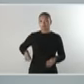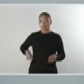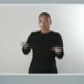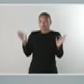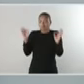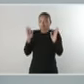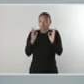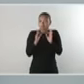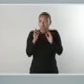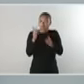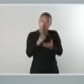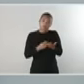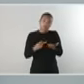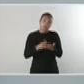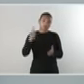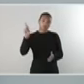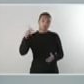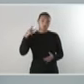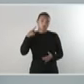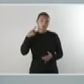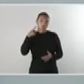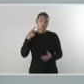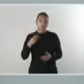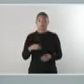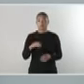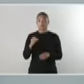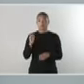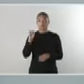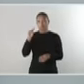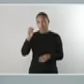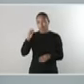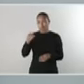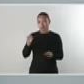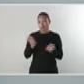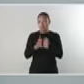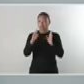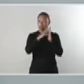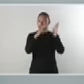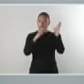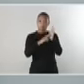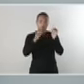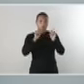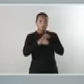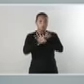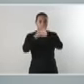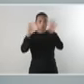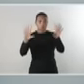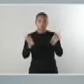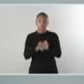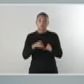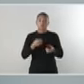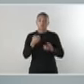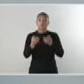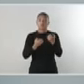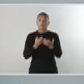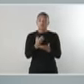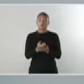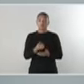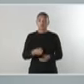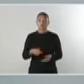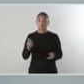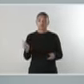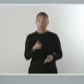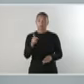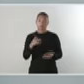sus programas políticos y acciones a dicho sistema reglas claras sobre el ejercicio del gasto público generaré mecanismos de